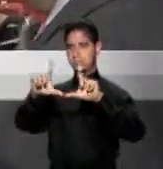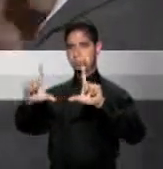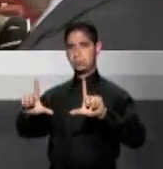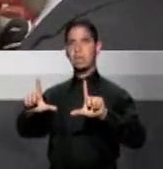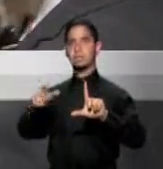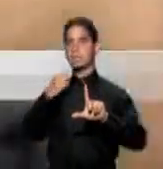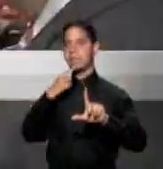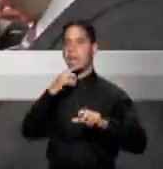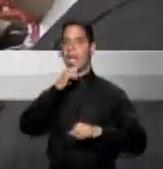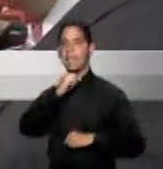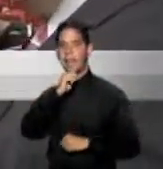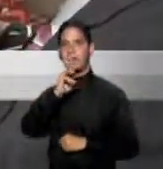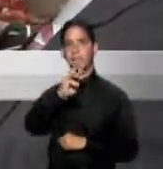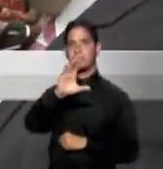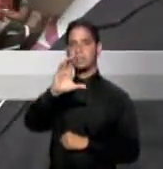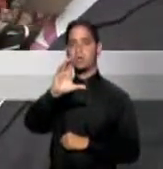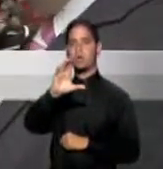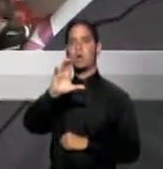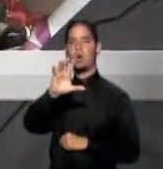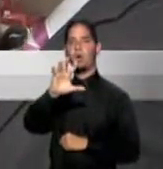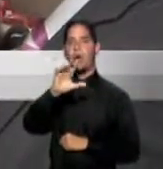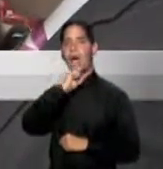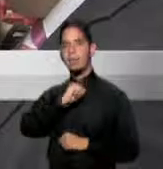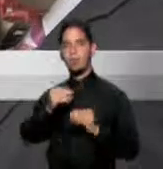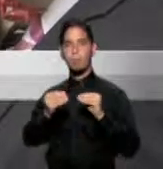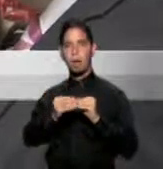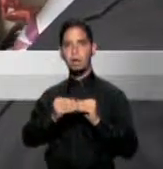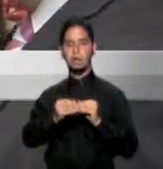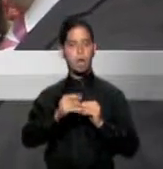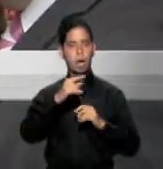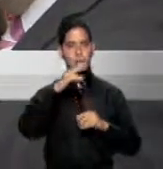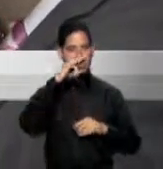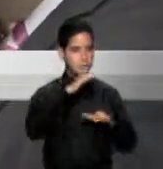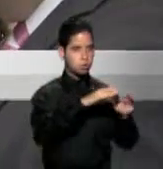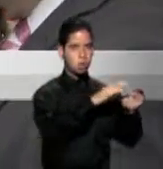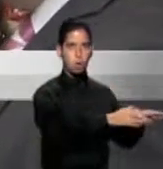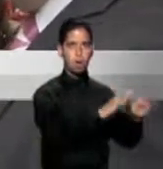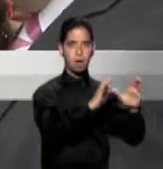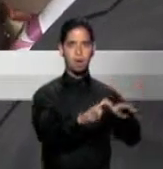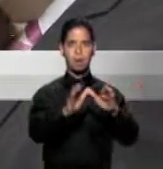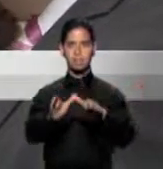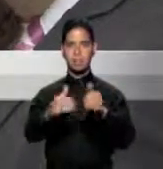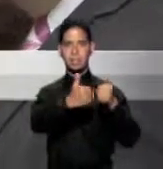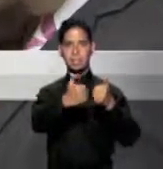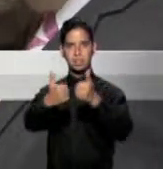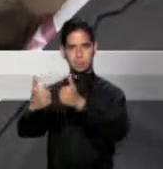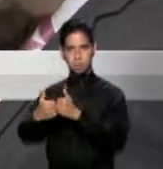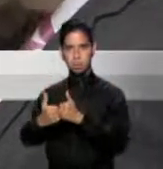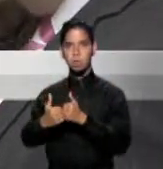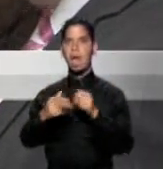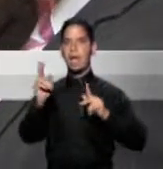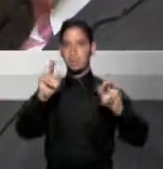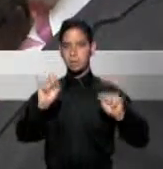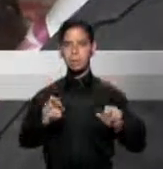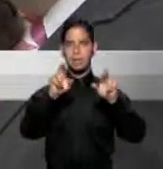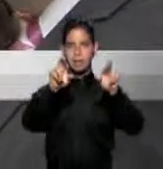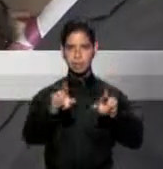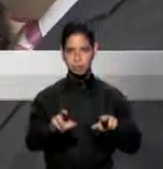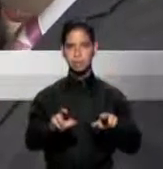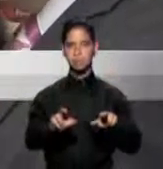se está contagiando los mismos estudiantes en las escuelas, en los centros de trabajo, en los sitios de aglomeración. Eso es una